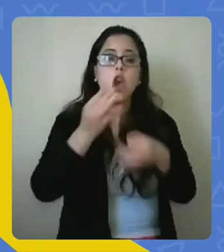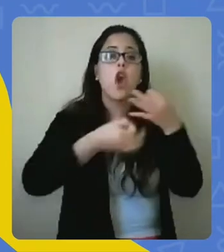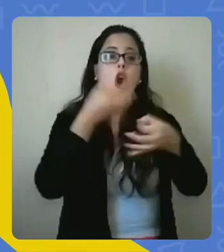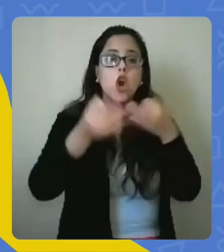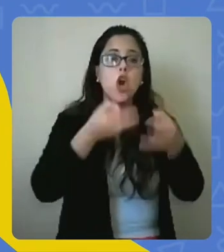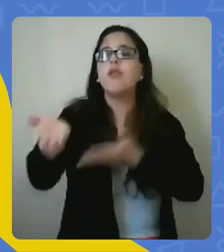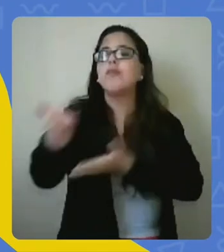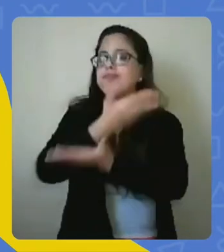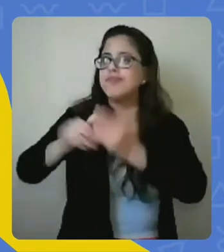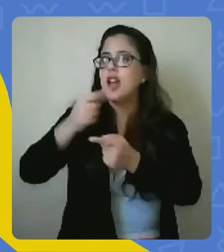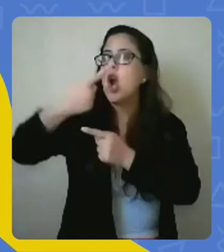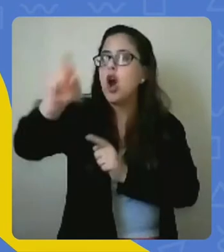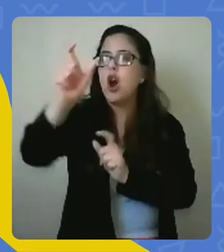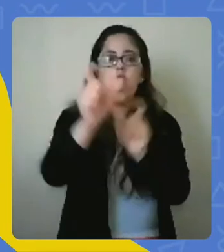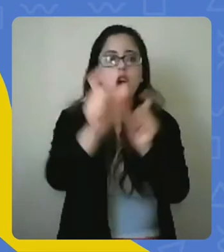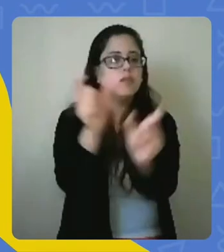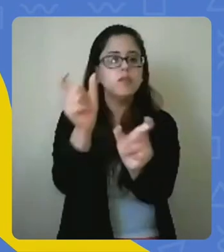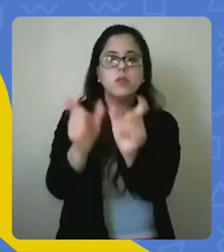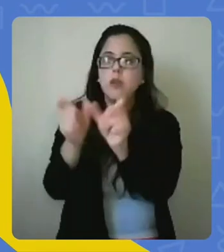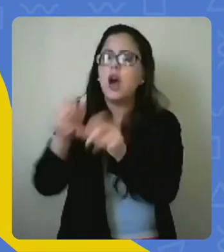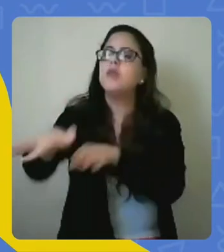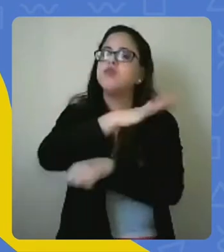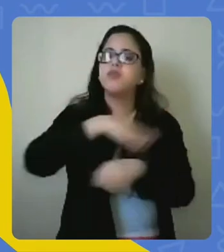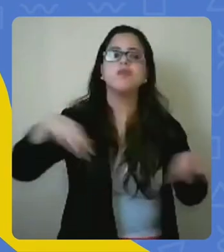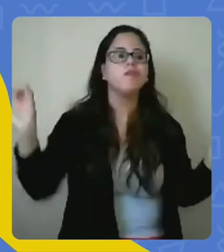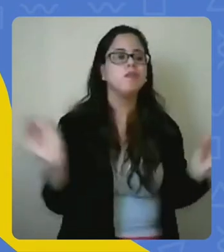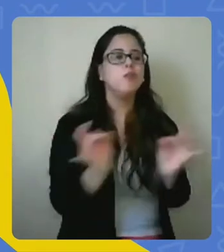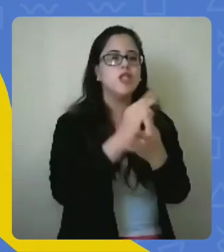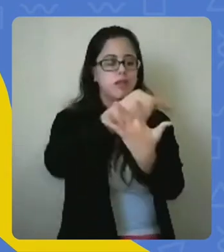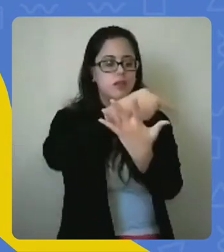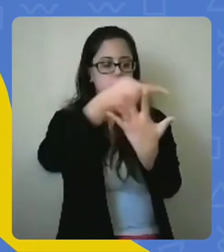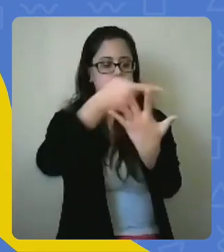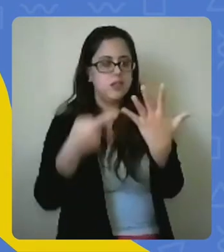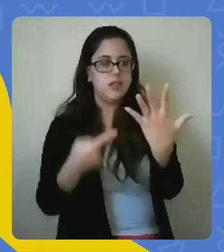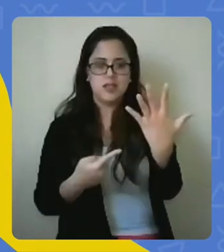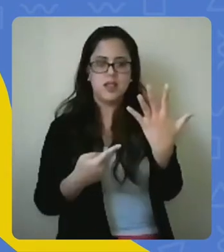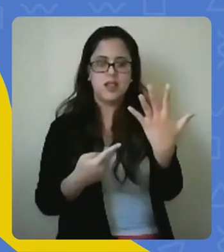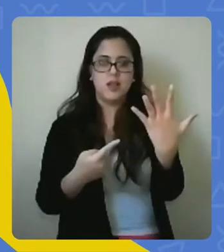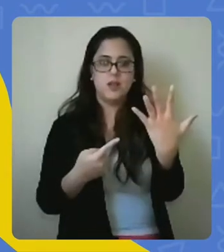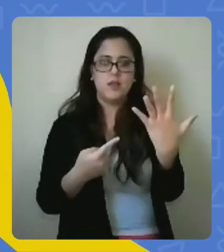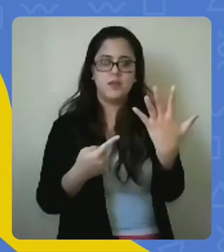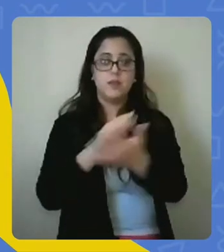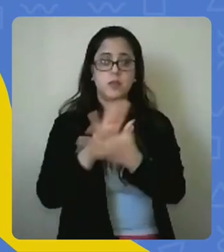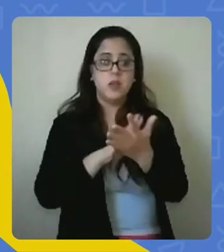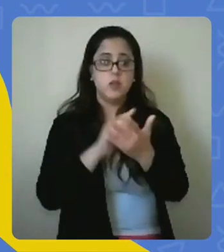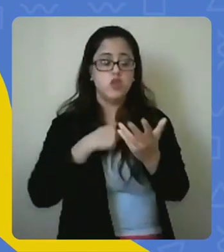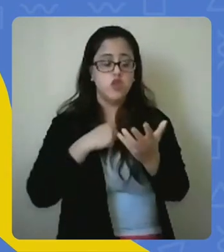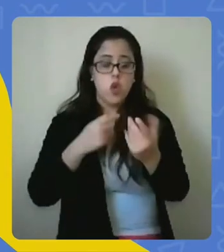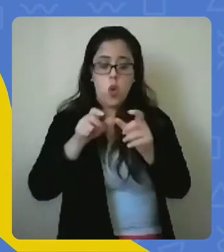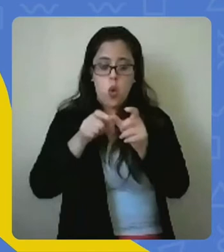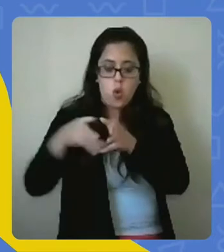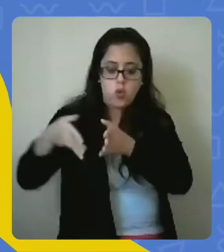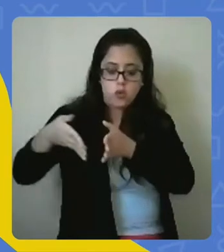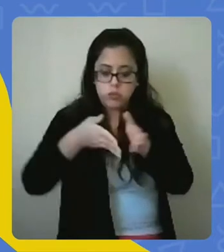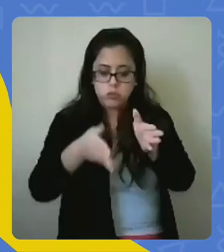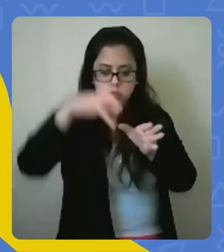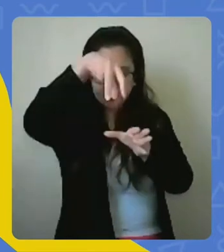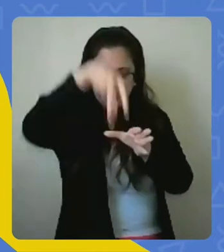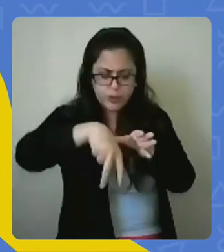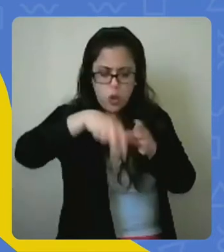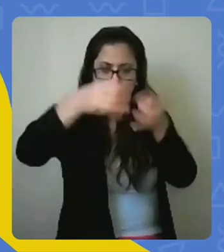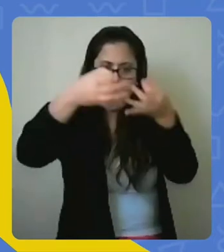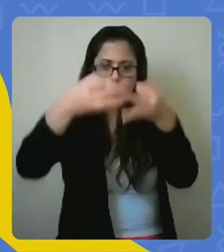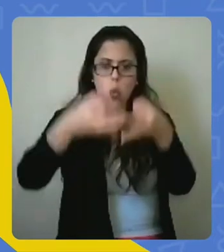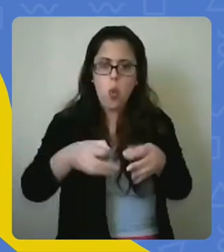resto una situación en donde se hayan sentido de esa manera. Entonces yo caigo en el cuadrante del personaje